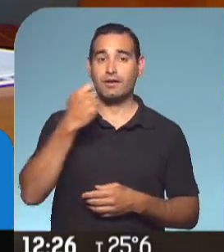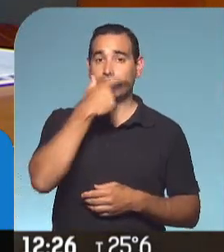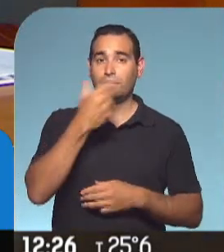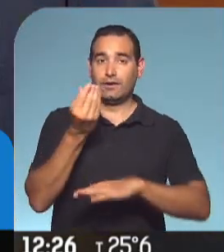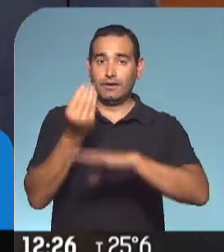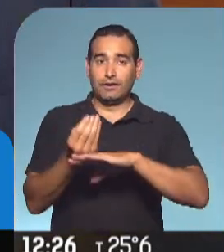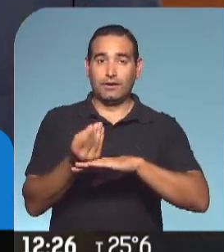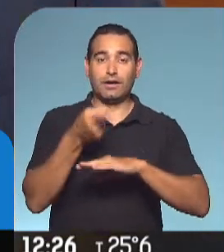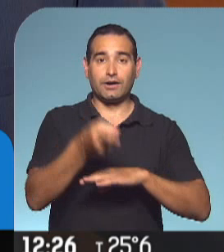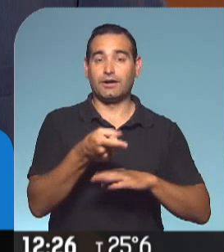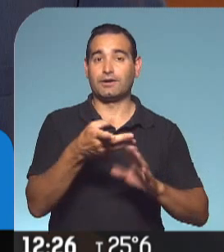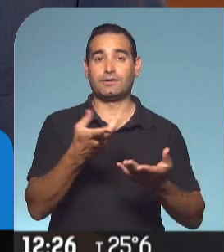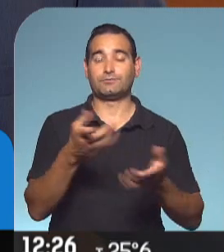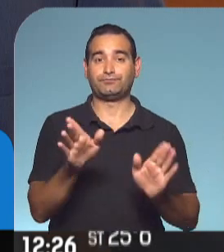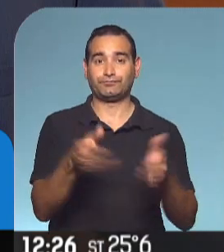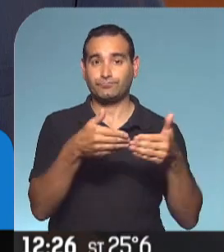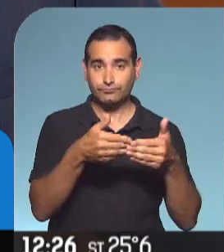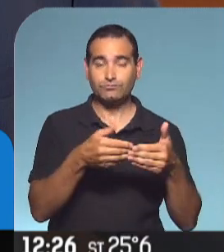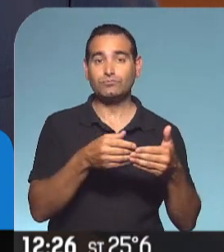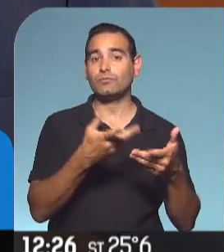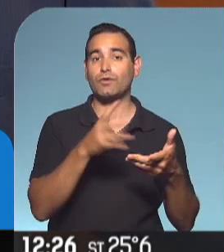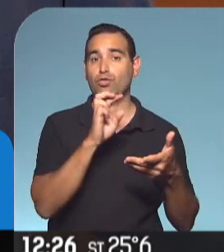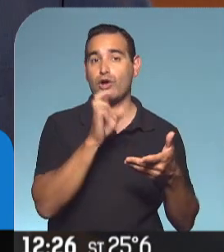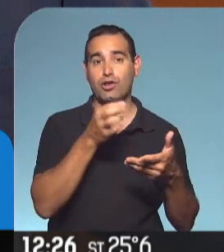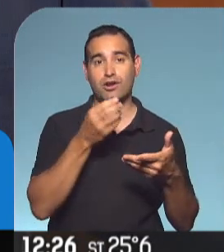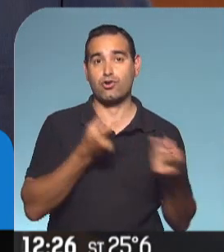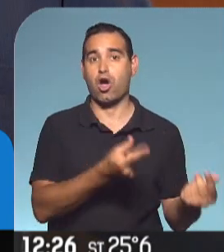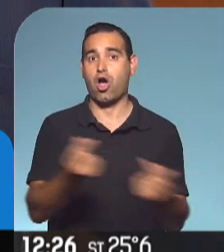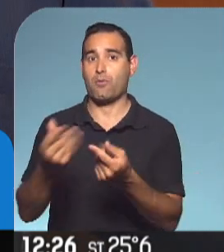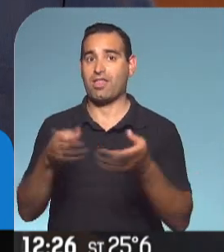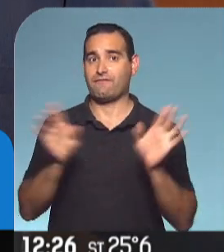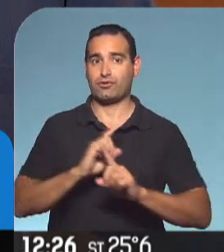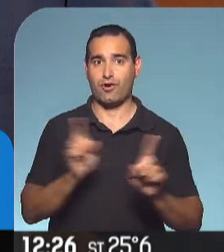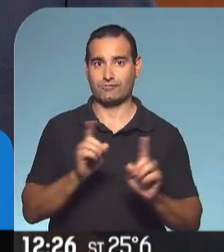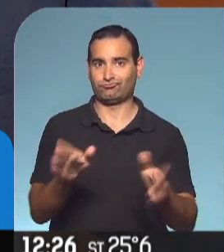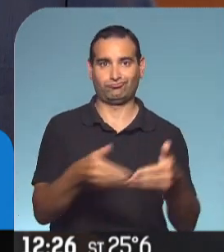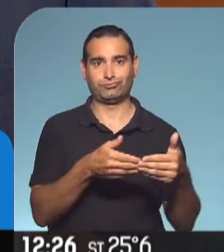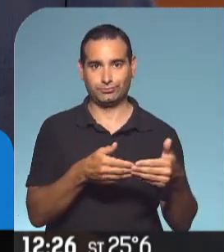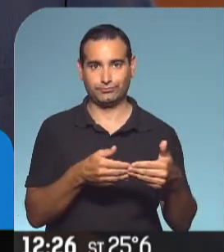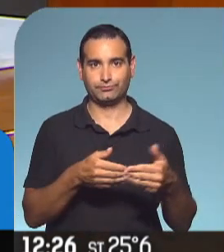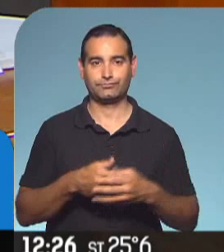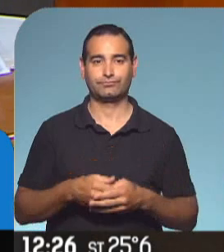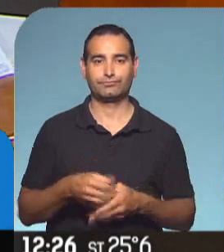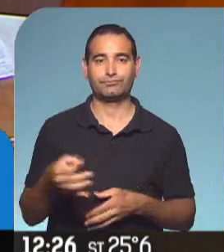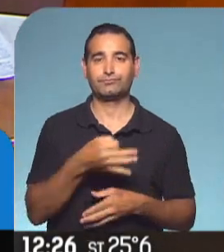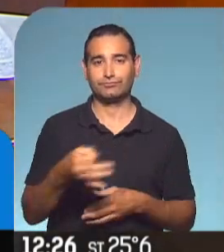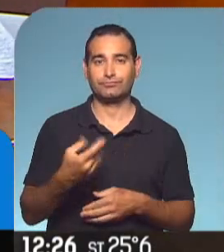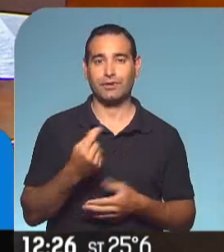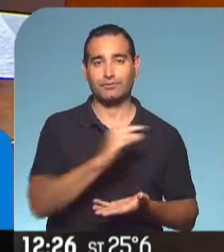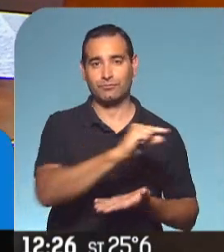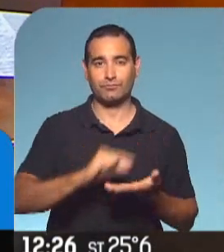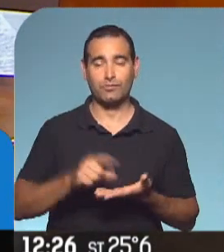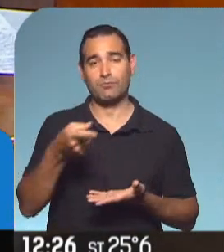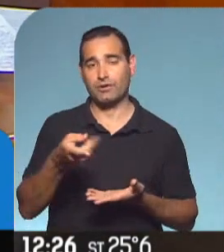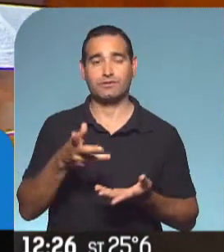había cepo. Él levanta el cepo, Sí, empiezan a extraer estos dólares y como empiezan a entrar, se empiezan a ir. claro, y termina con cepo.